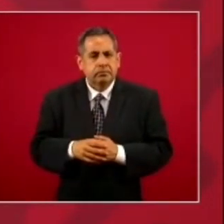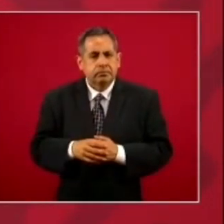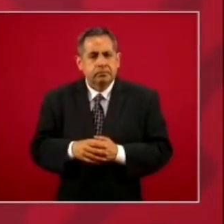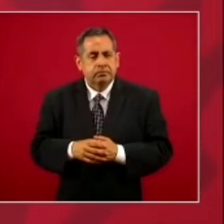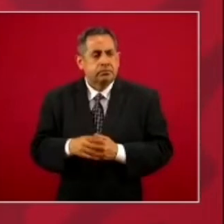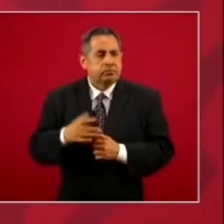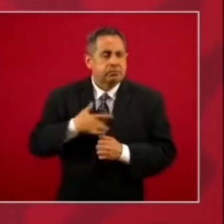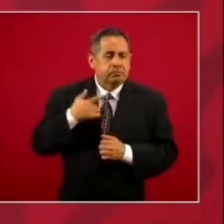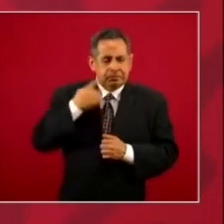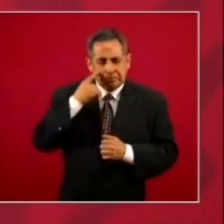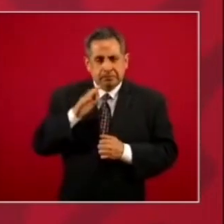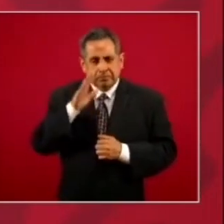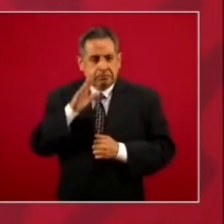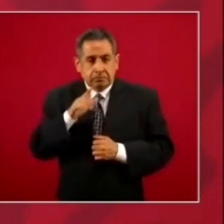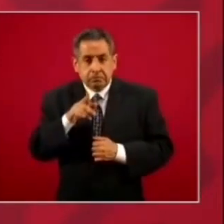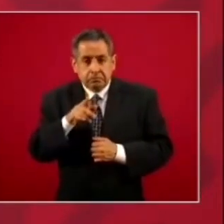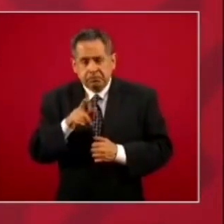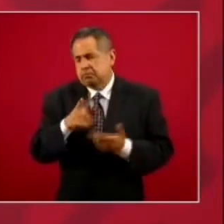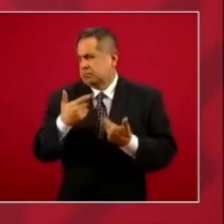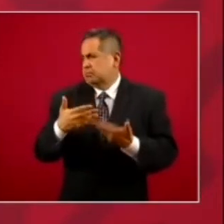que si qué me parece, pues está bien.